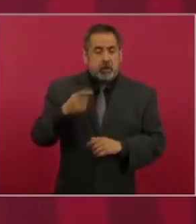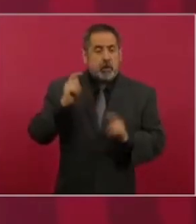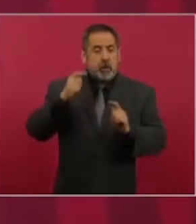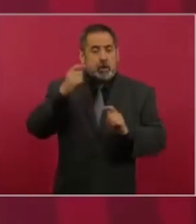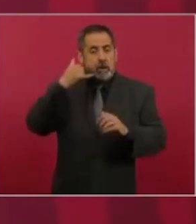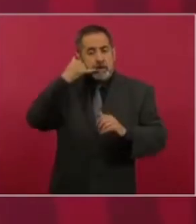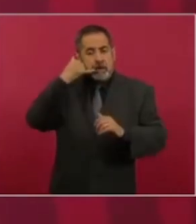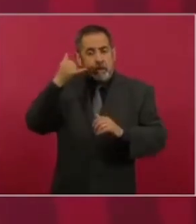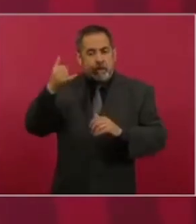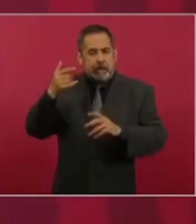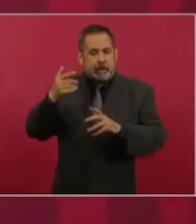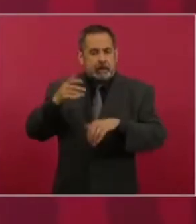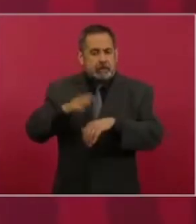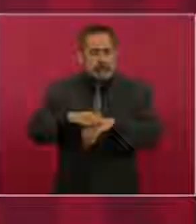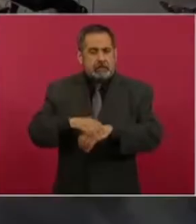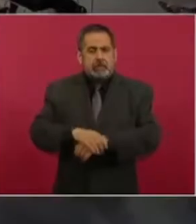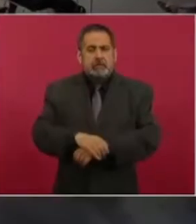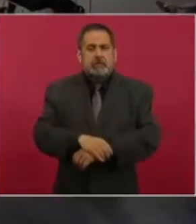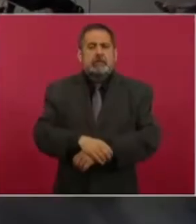llamada.